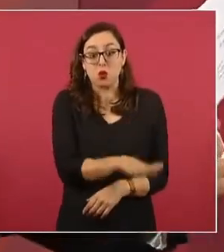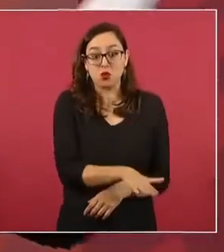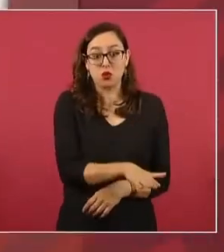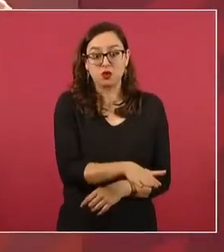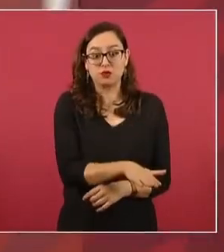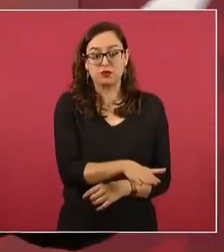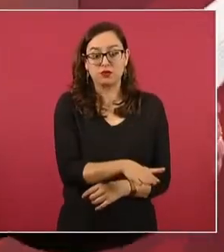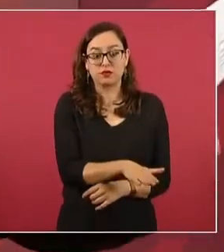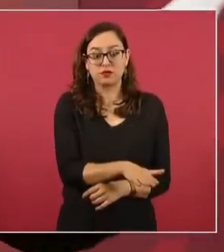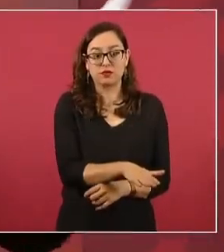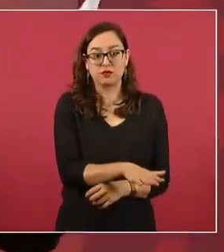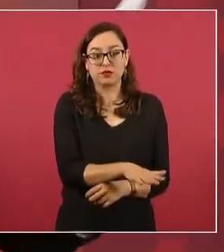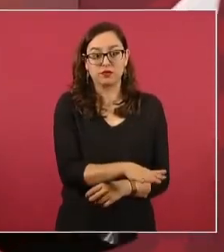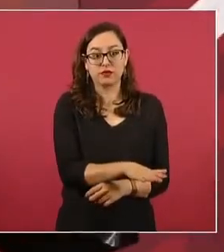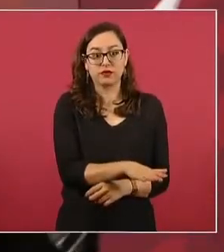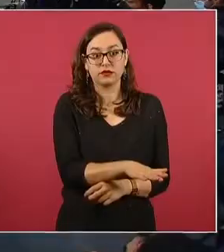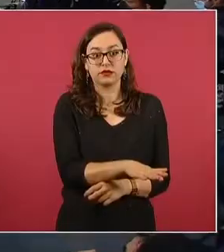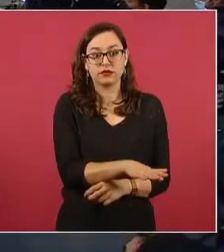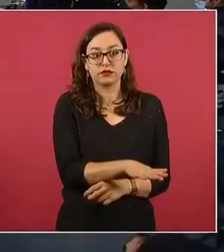Bueno,